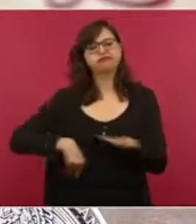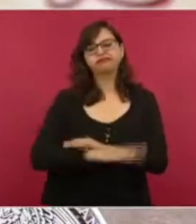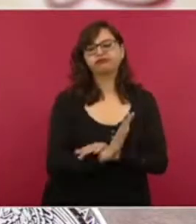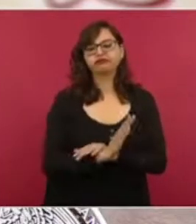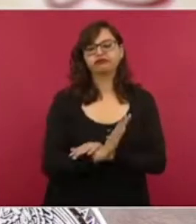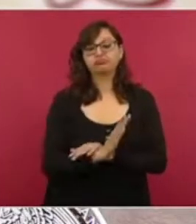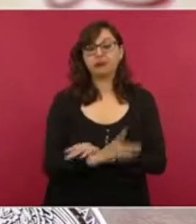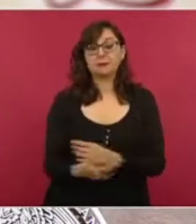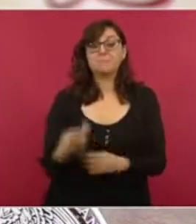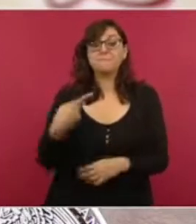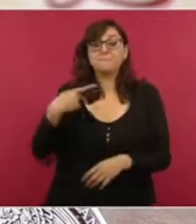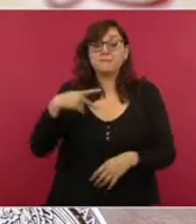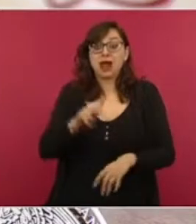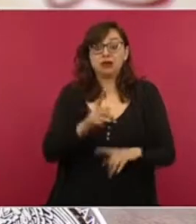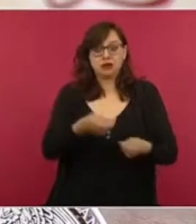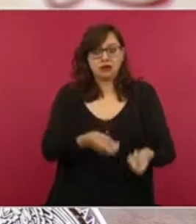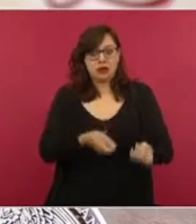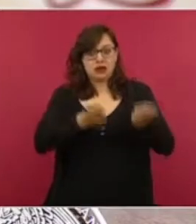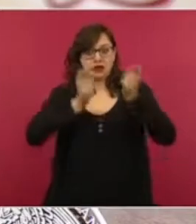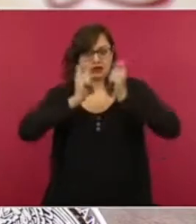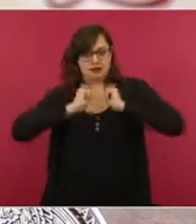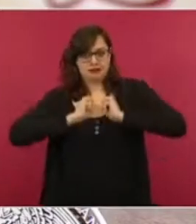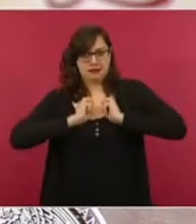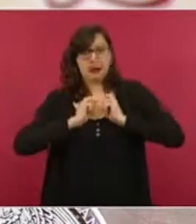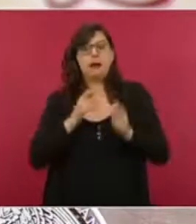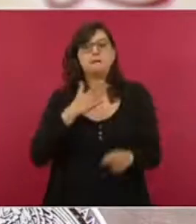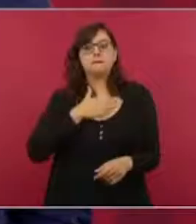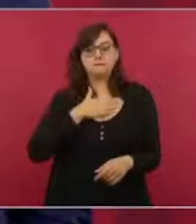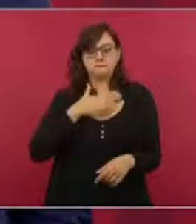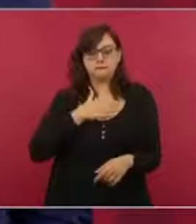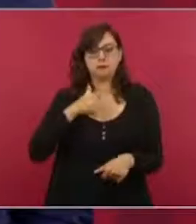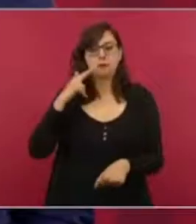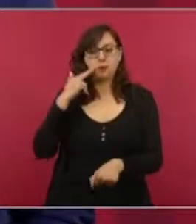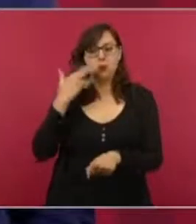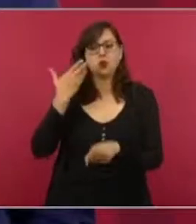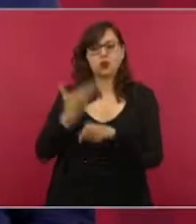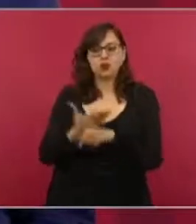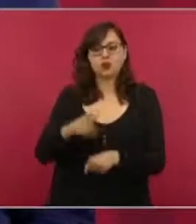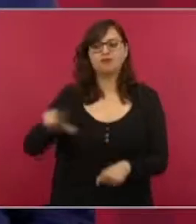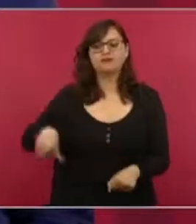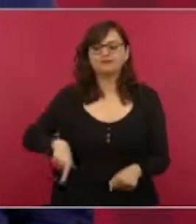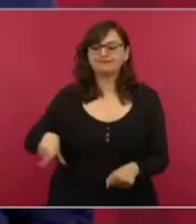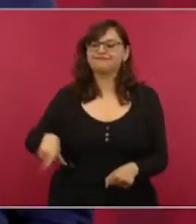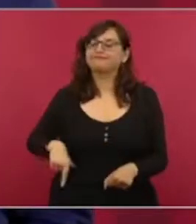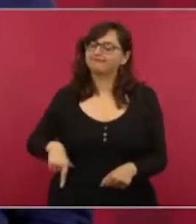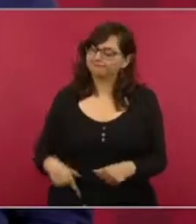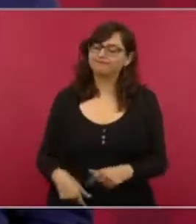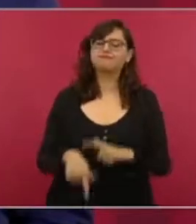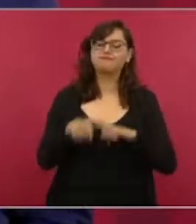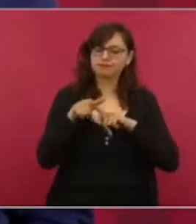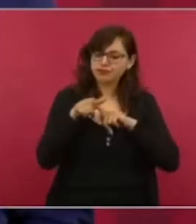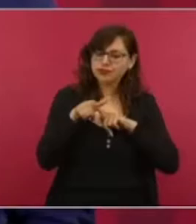votó por una transformación, pues ahora este caso y otros